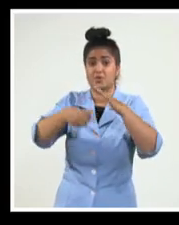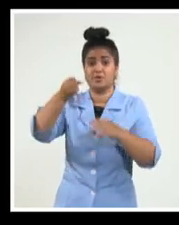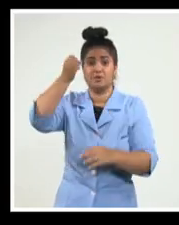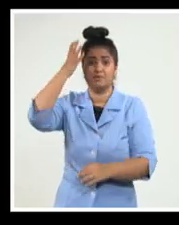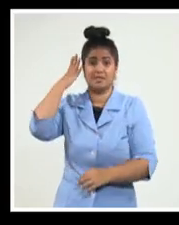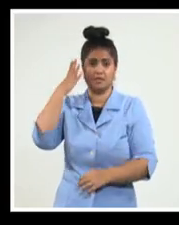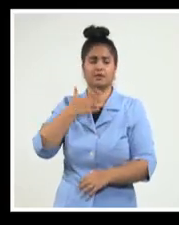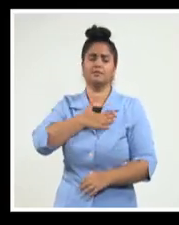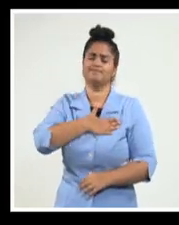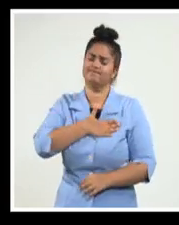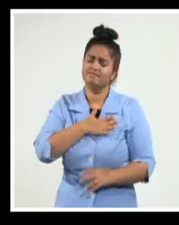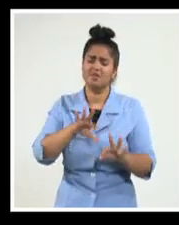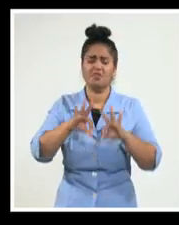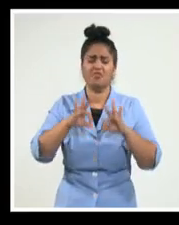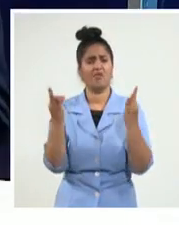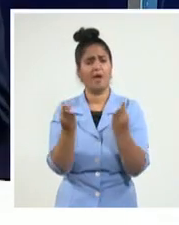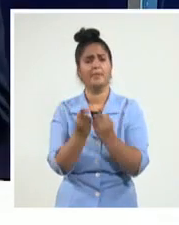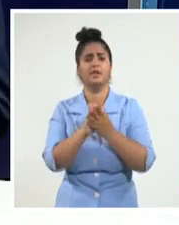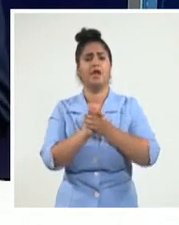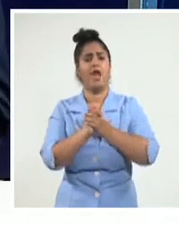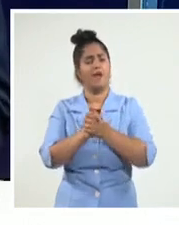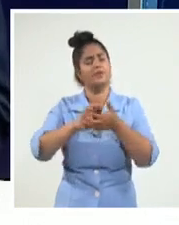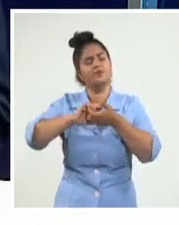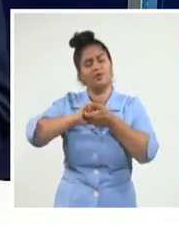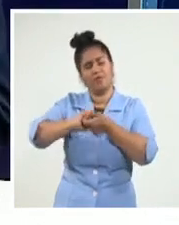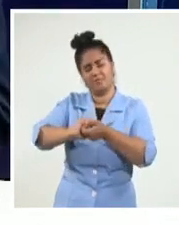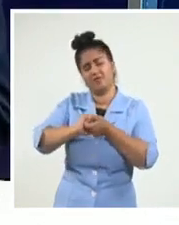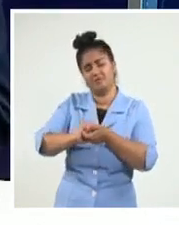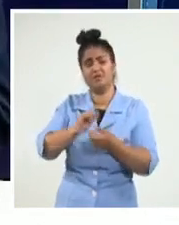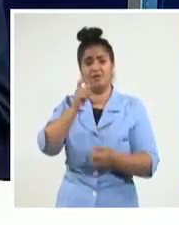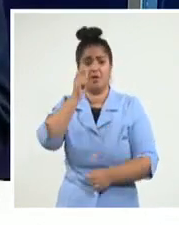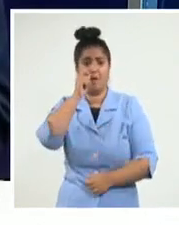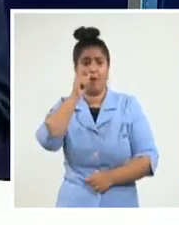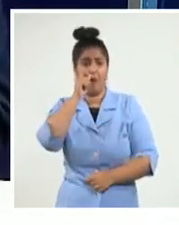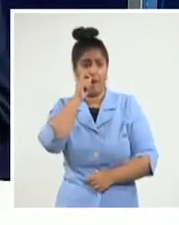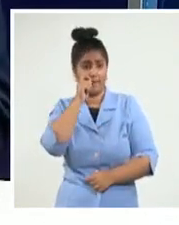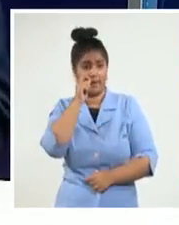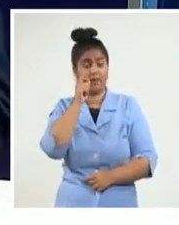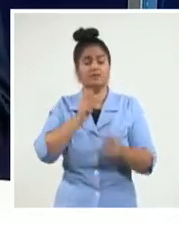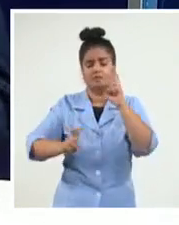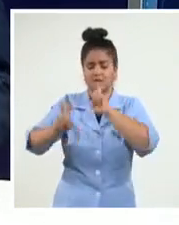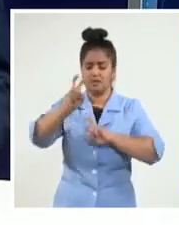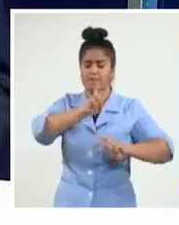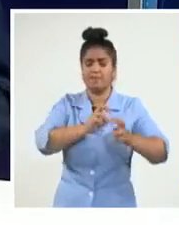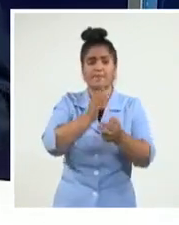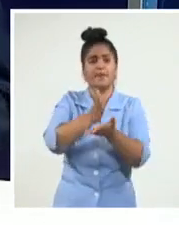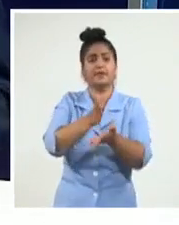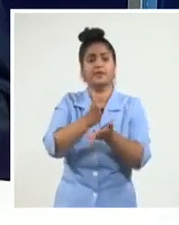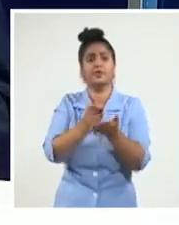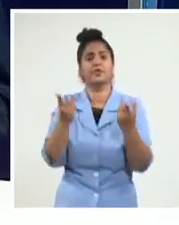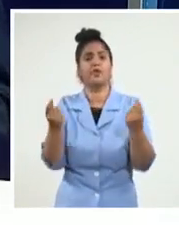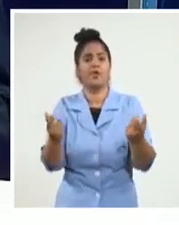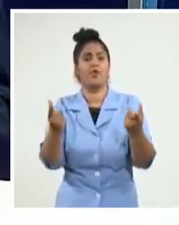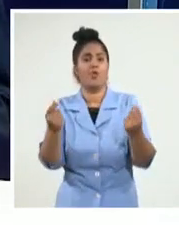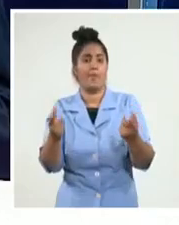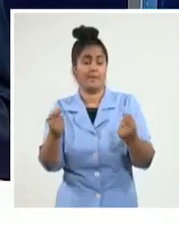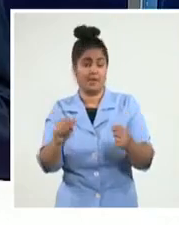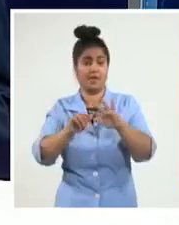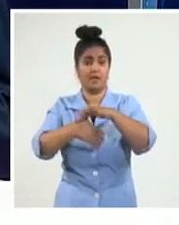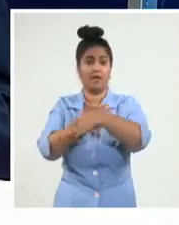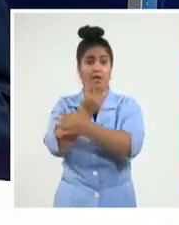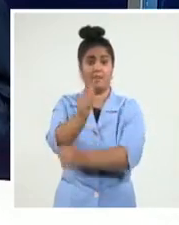ahora de sus familiares amigos y compañeros pardo fue un economista catedrático y diplomático boliviano que se desempeñó como embajador de bolivia